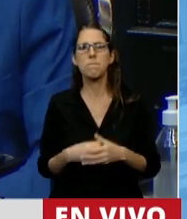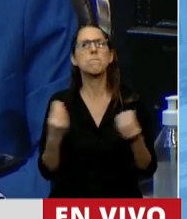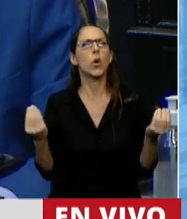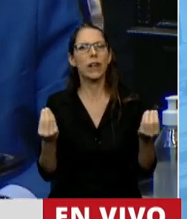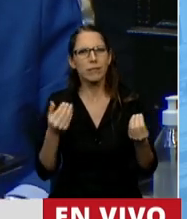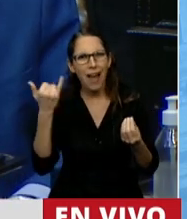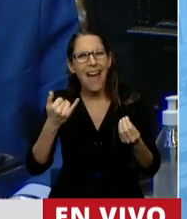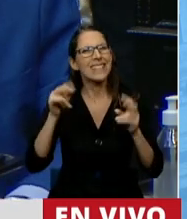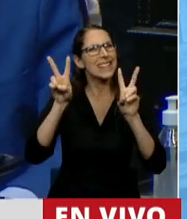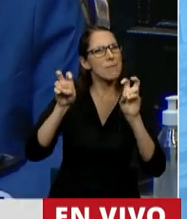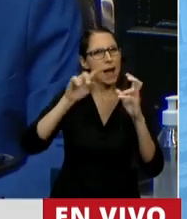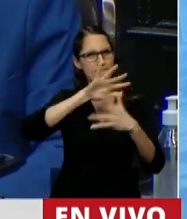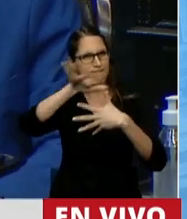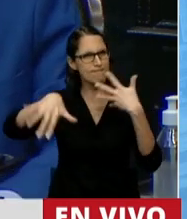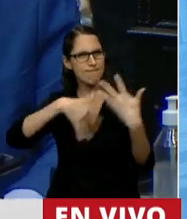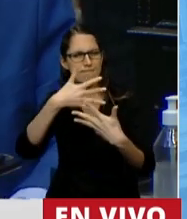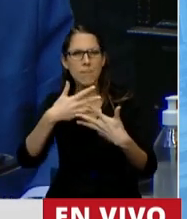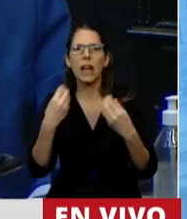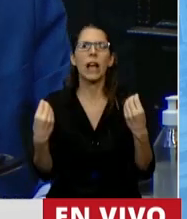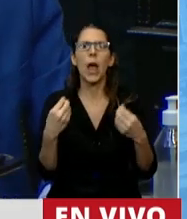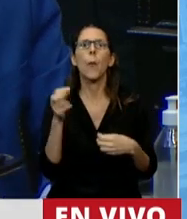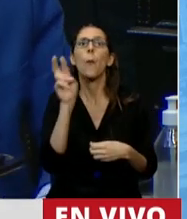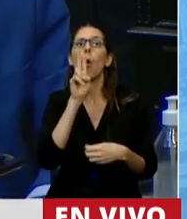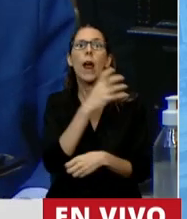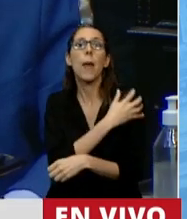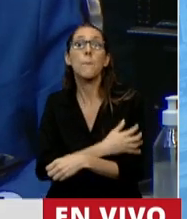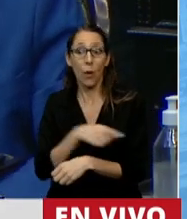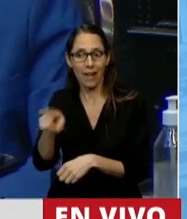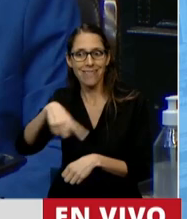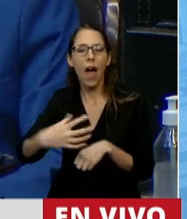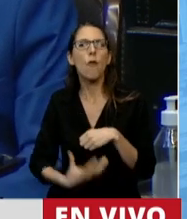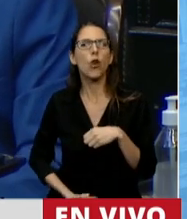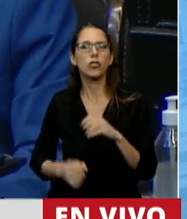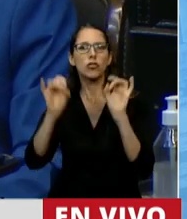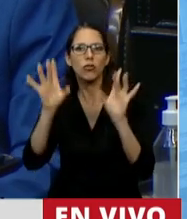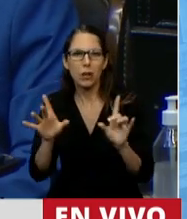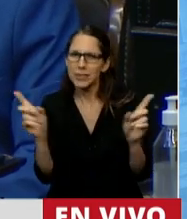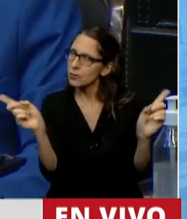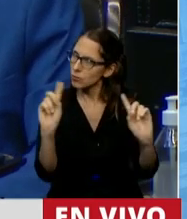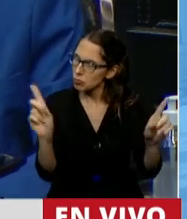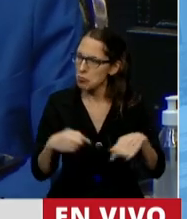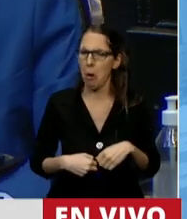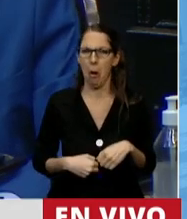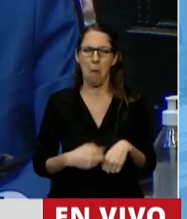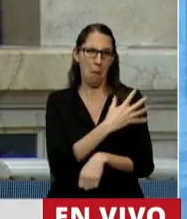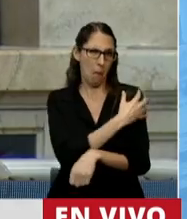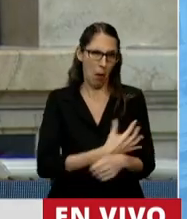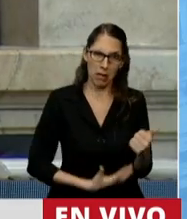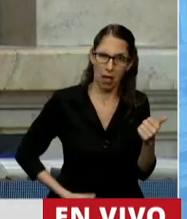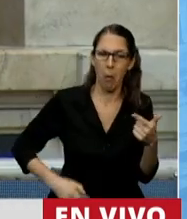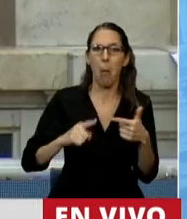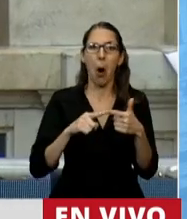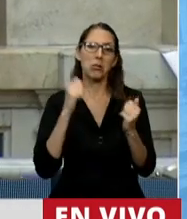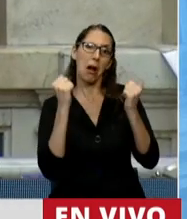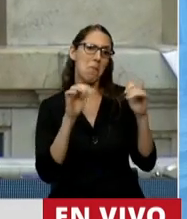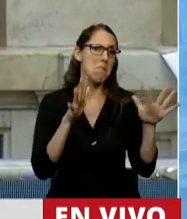acá. No es que abortan las mujeres pobres. Abortan las mujeres pobres, abortan las mujeres de clase media,